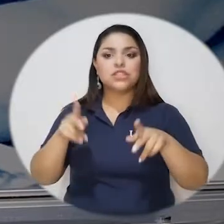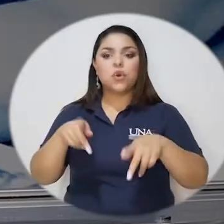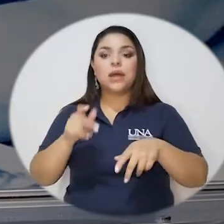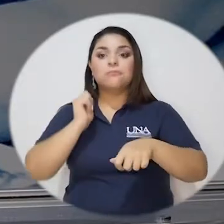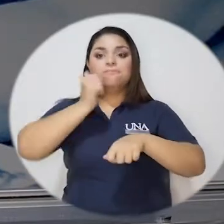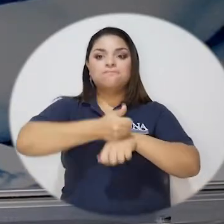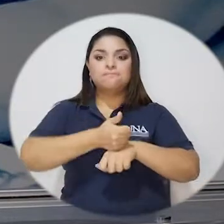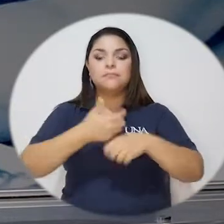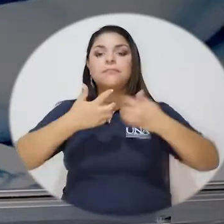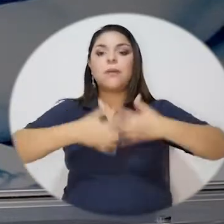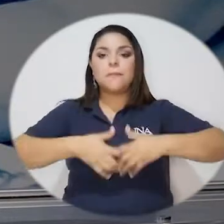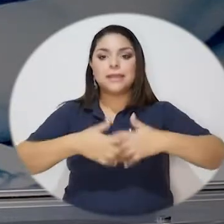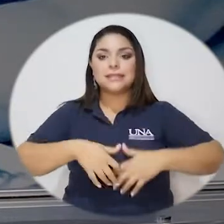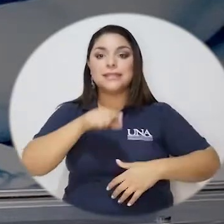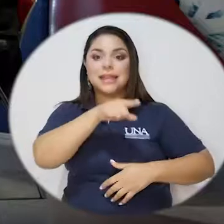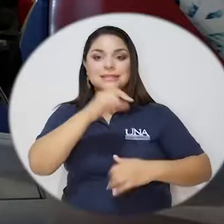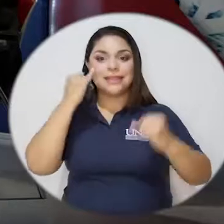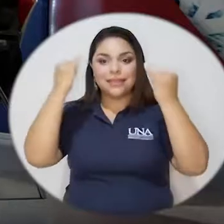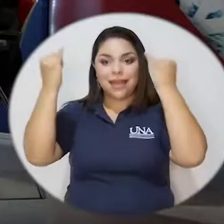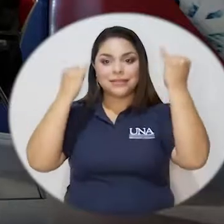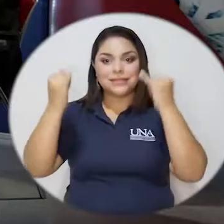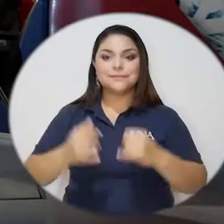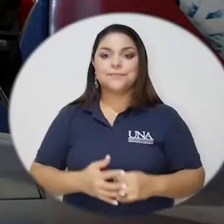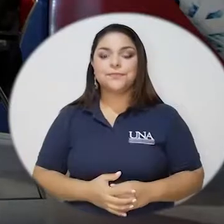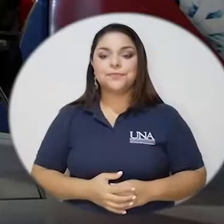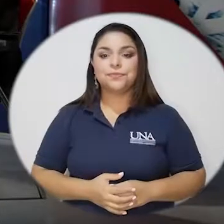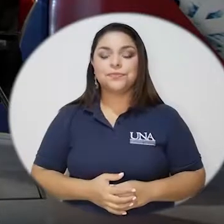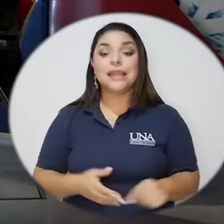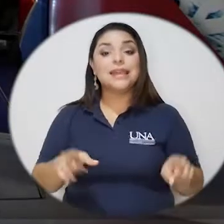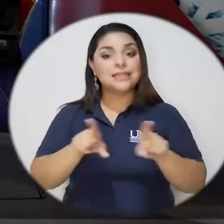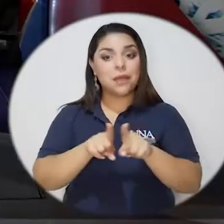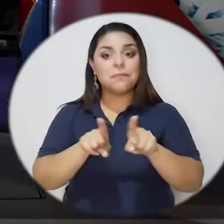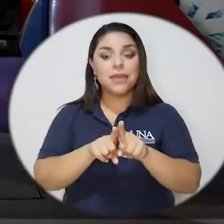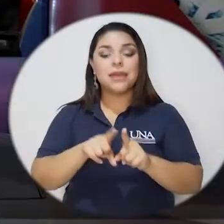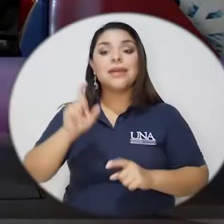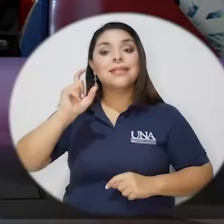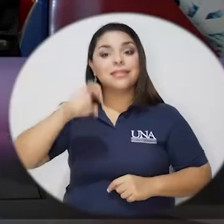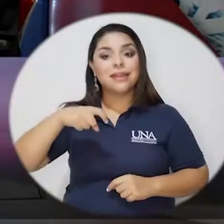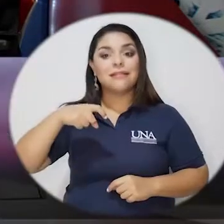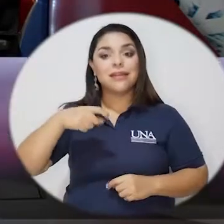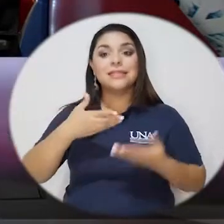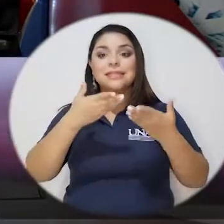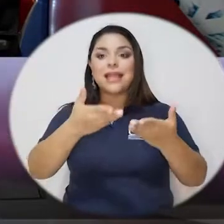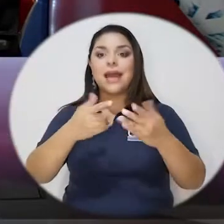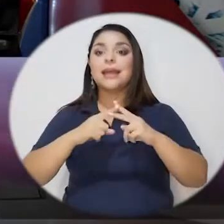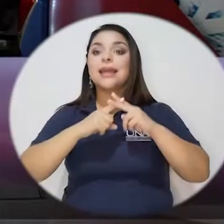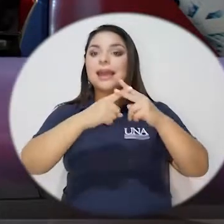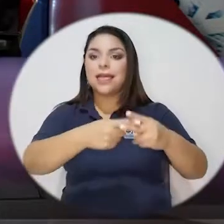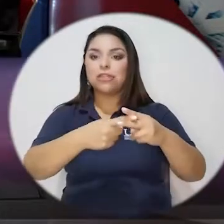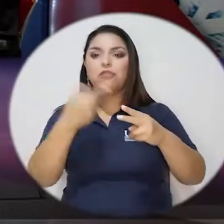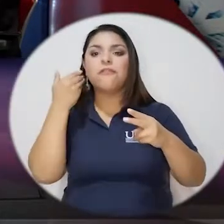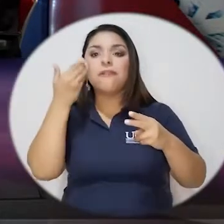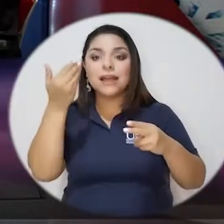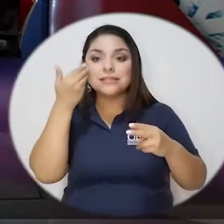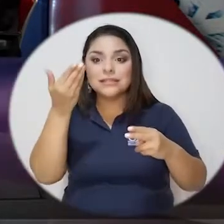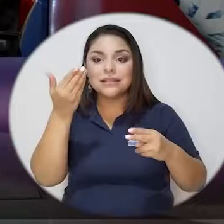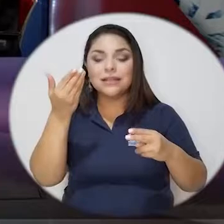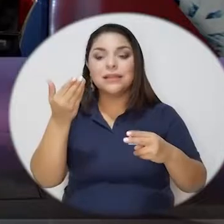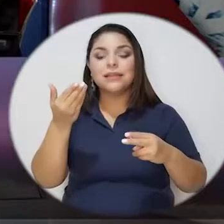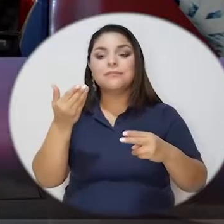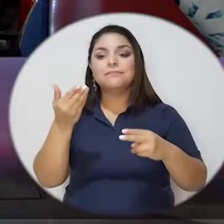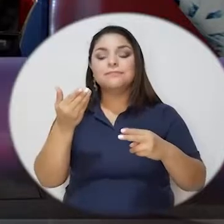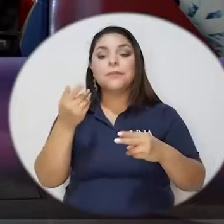realmente animar las personas a trabajar en estas iniciativas. Y desde luego hay que dar crédito